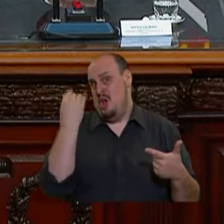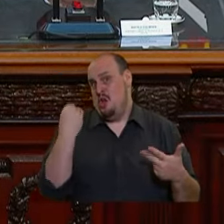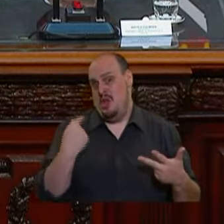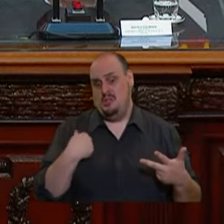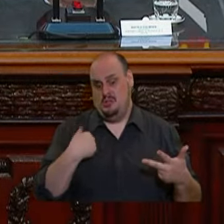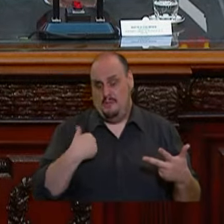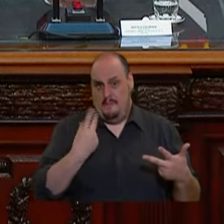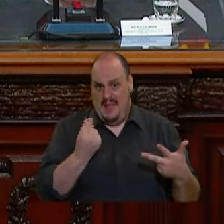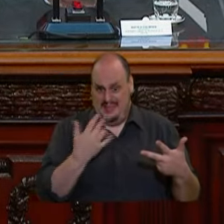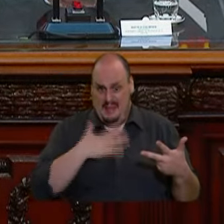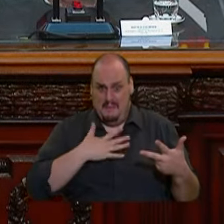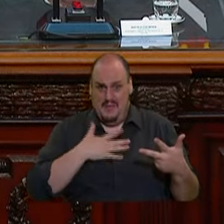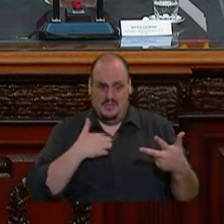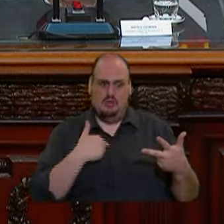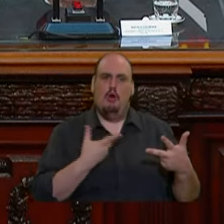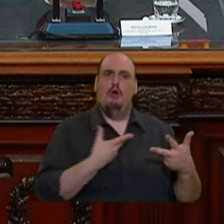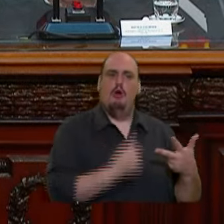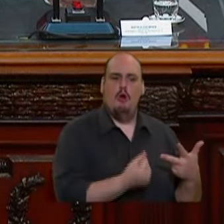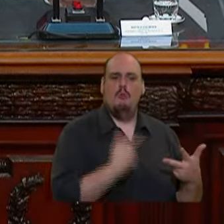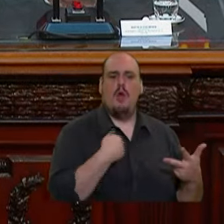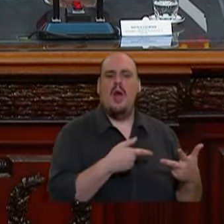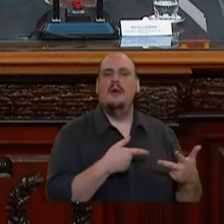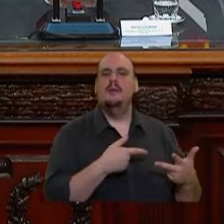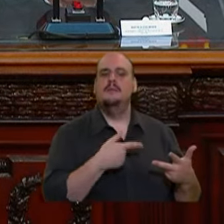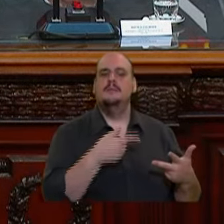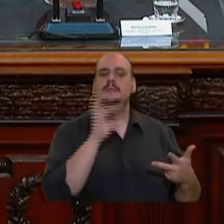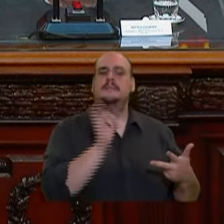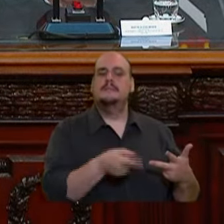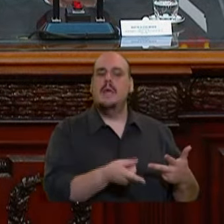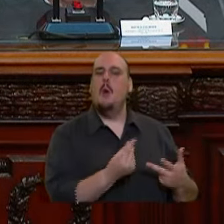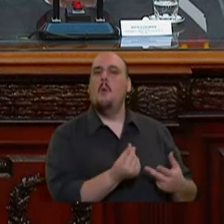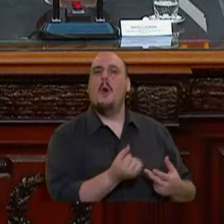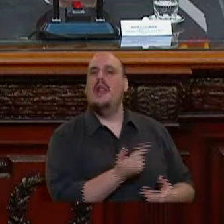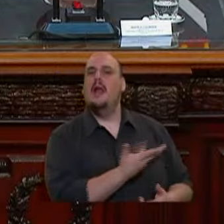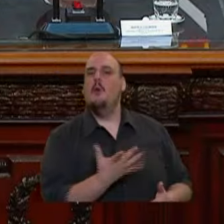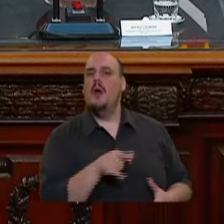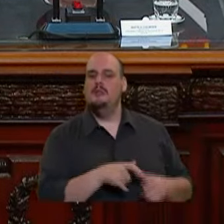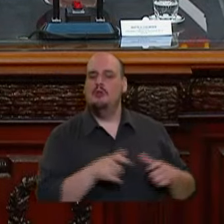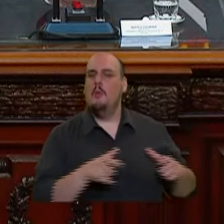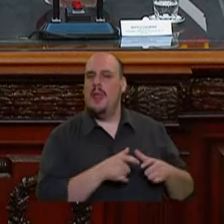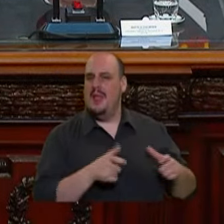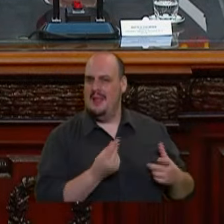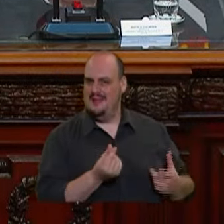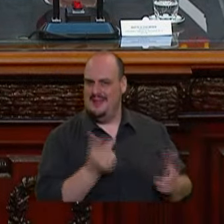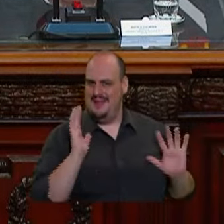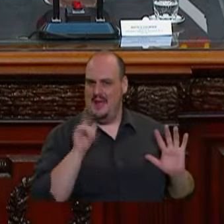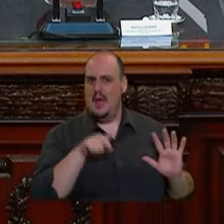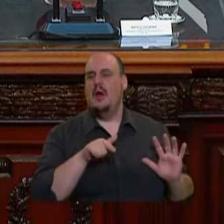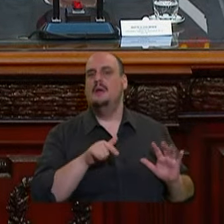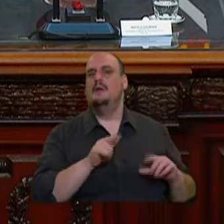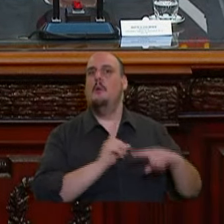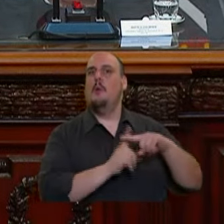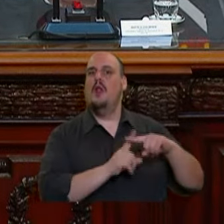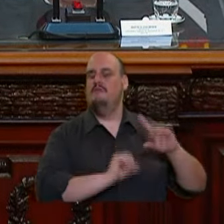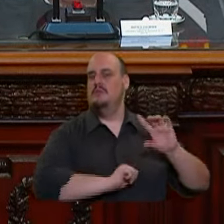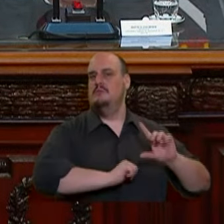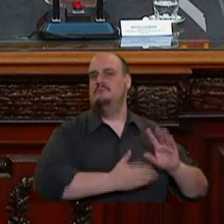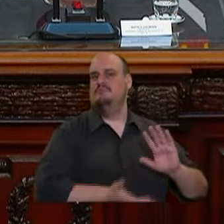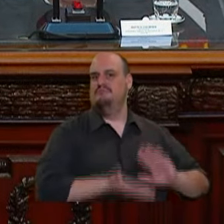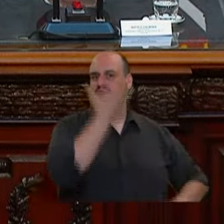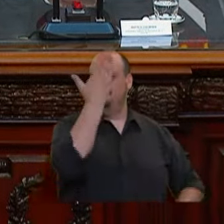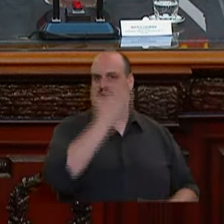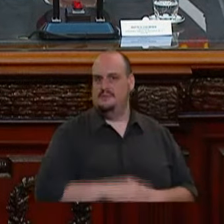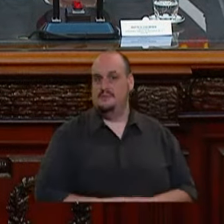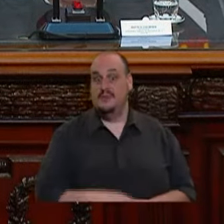ya que uno sabe lo que quiere y cuánto le costó ganarlo. Es decir, se maximiza el beneficio. Por otra parte, cuando se